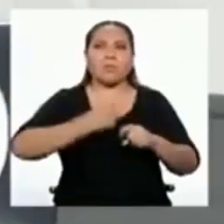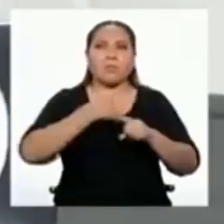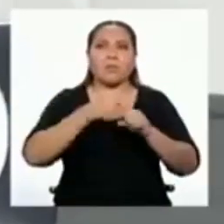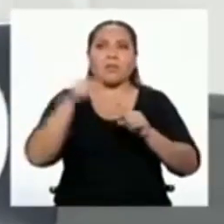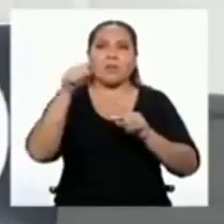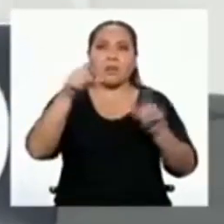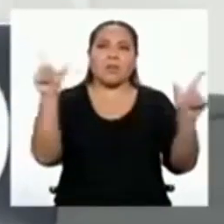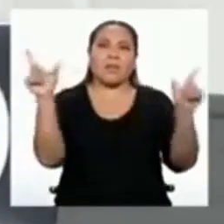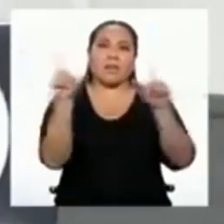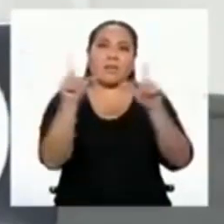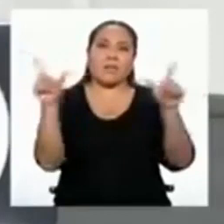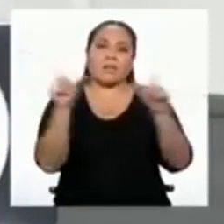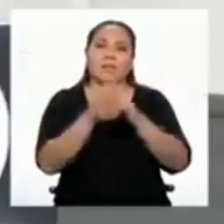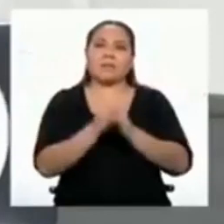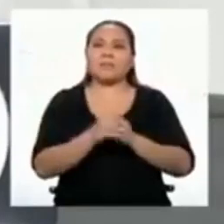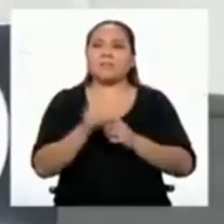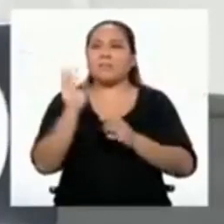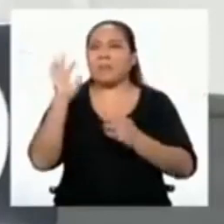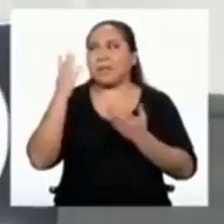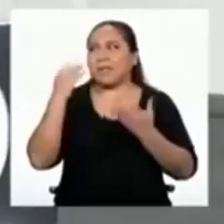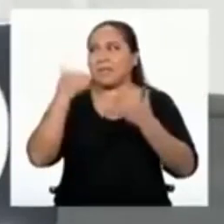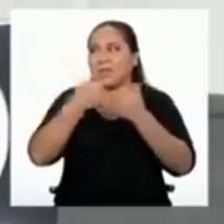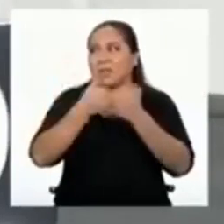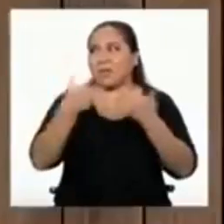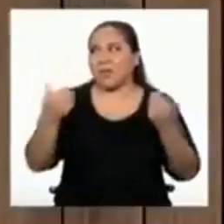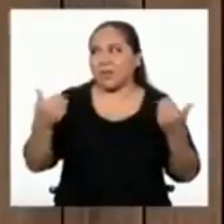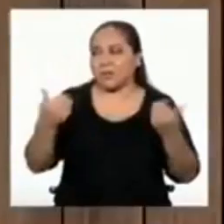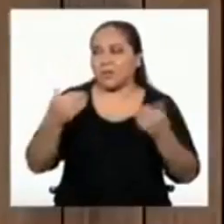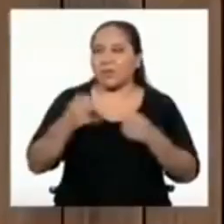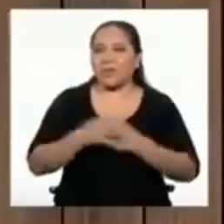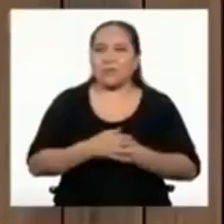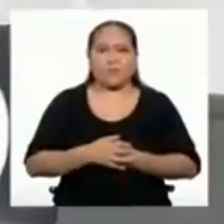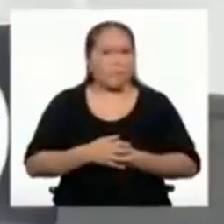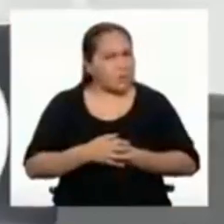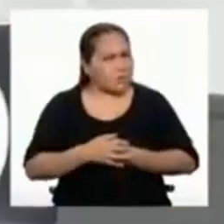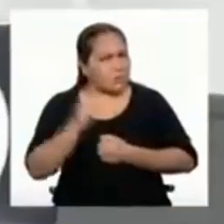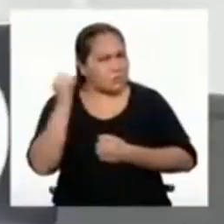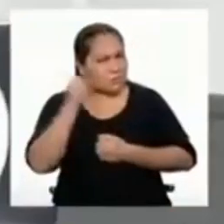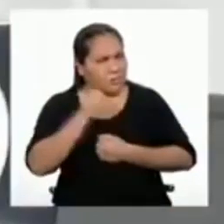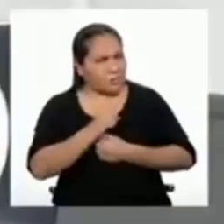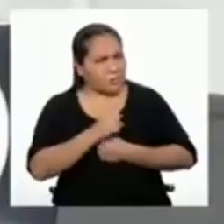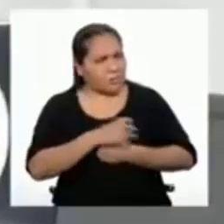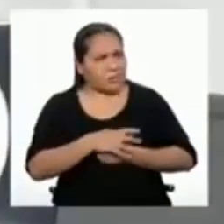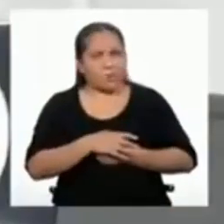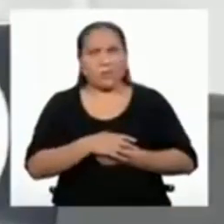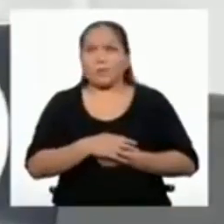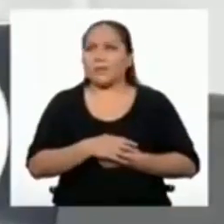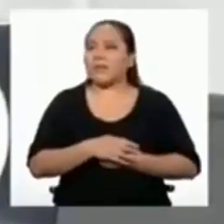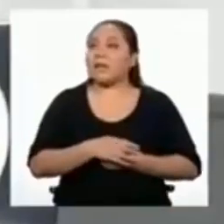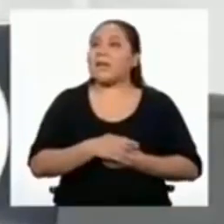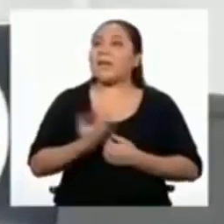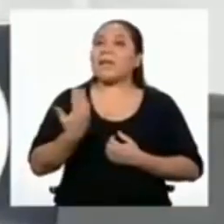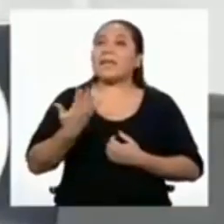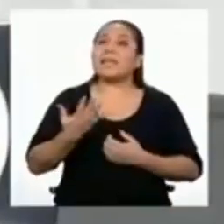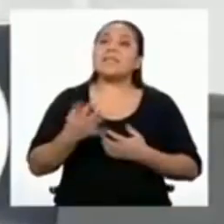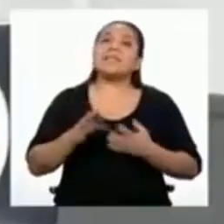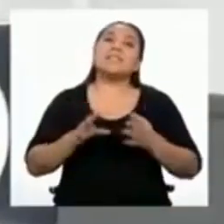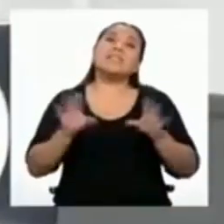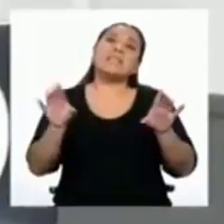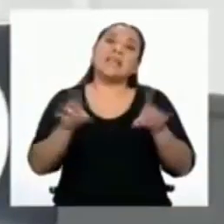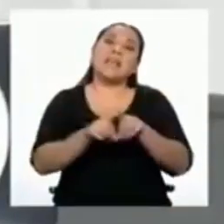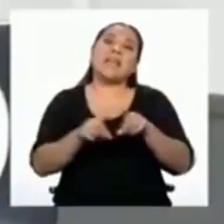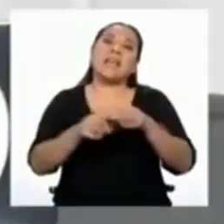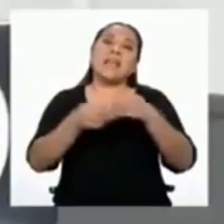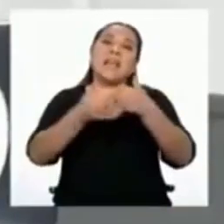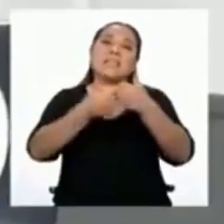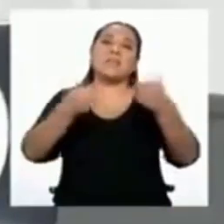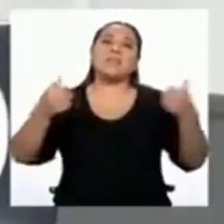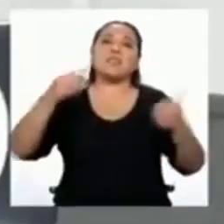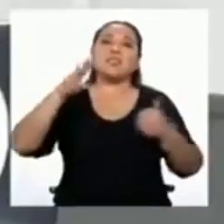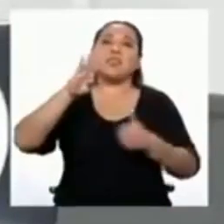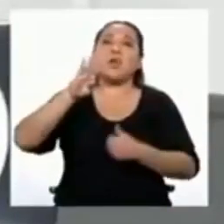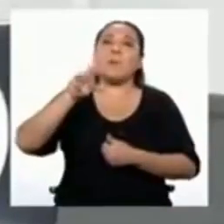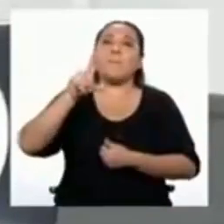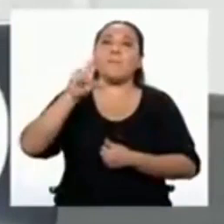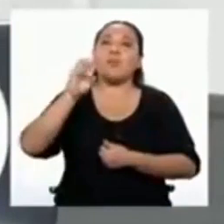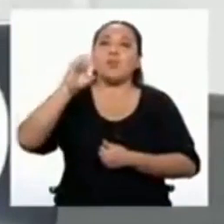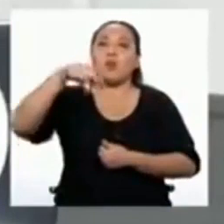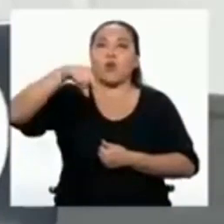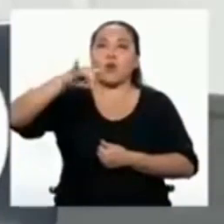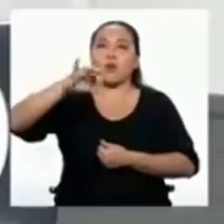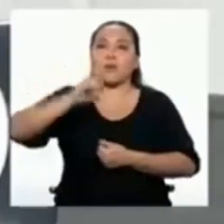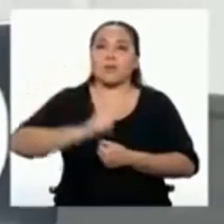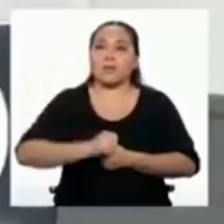tele también existe un tipo de separación. ¿Ah, sí? Sí, la separación de bloques. Cuando